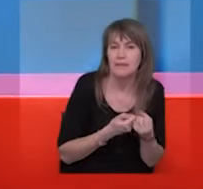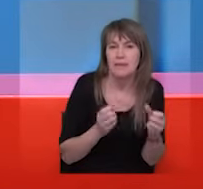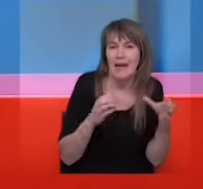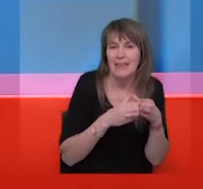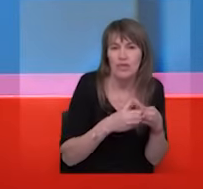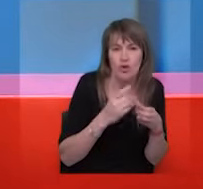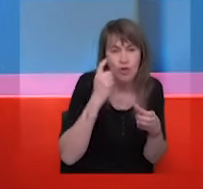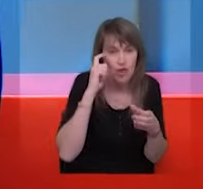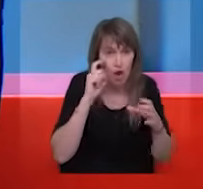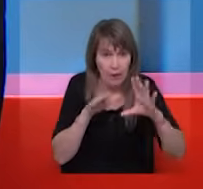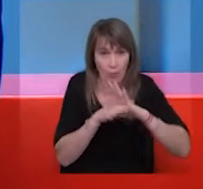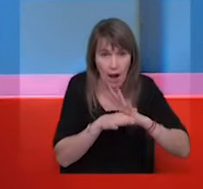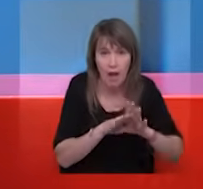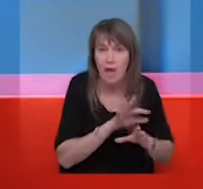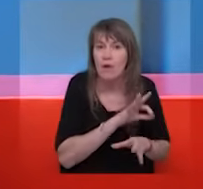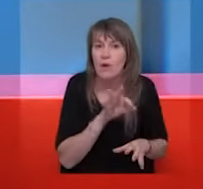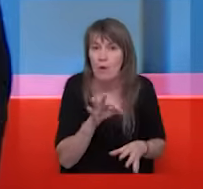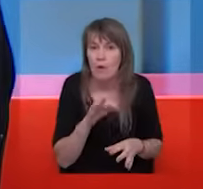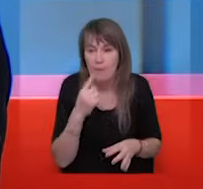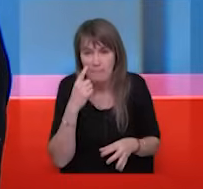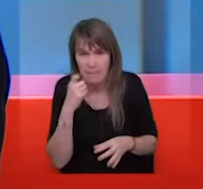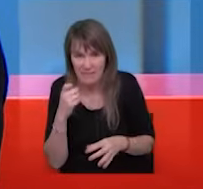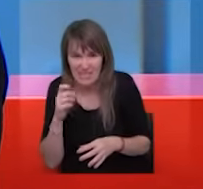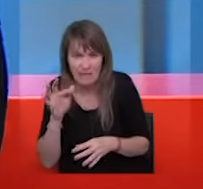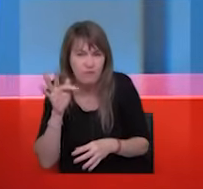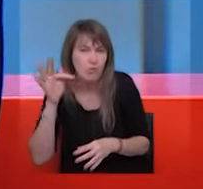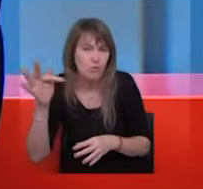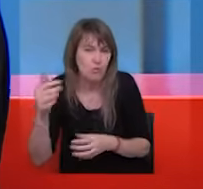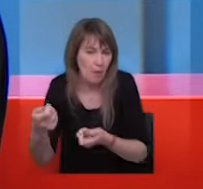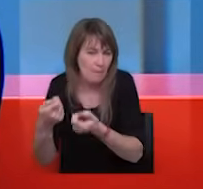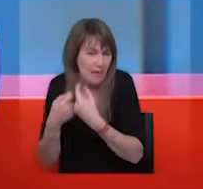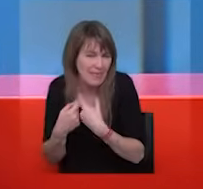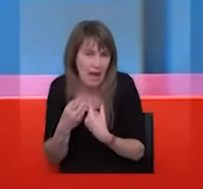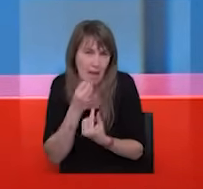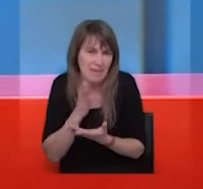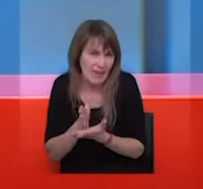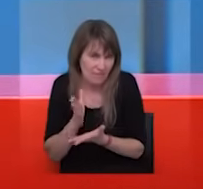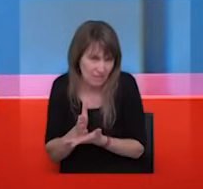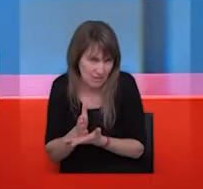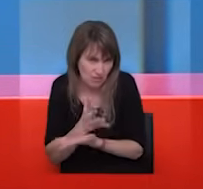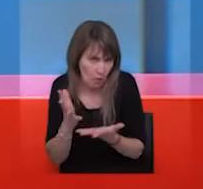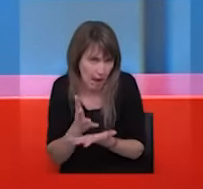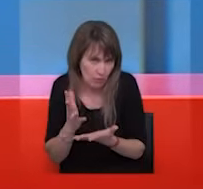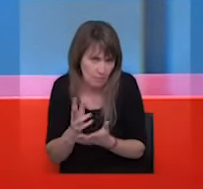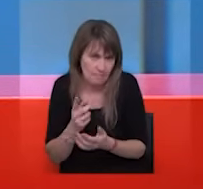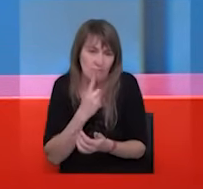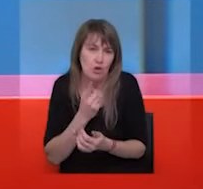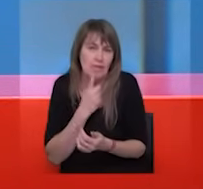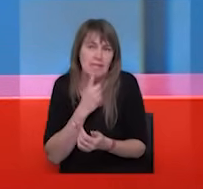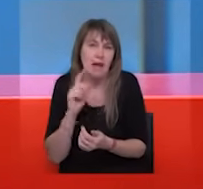ideología o porque estás previendo una transacción Futura en torno a algún tipo de política pública por ejemplo